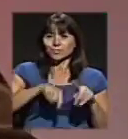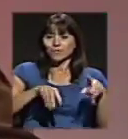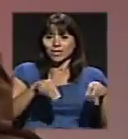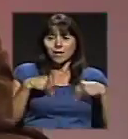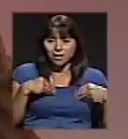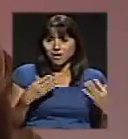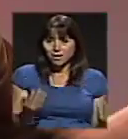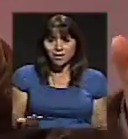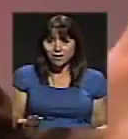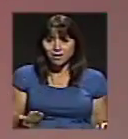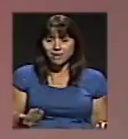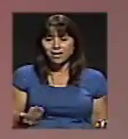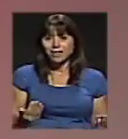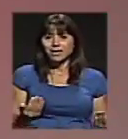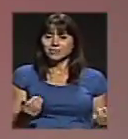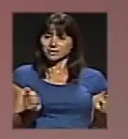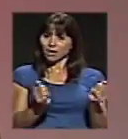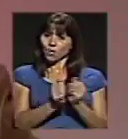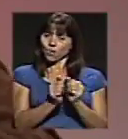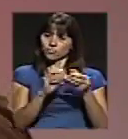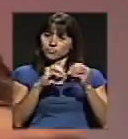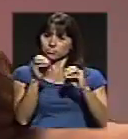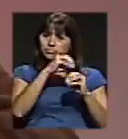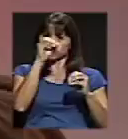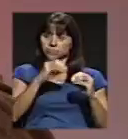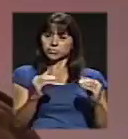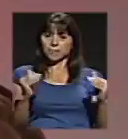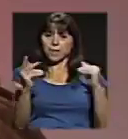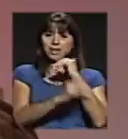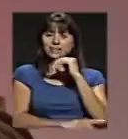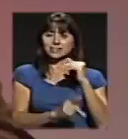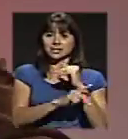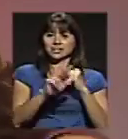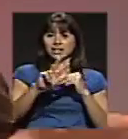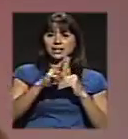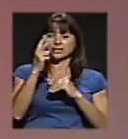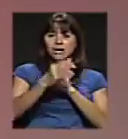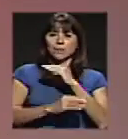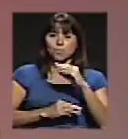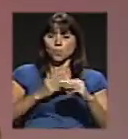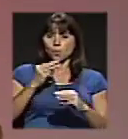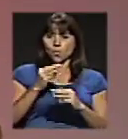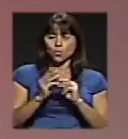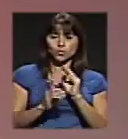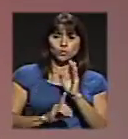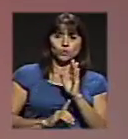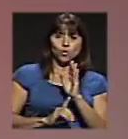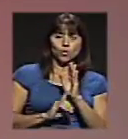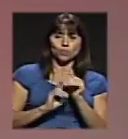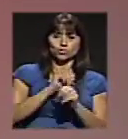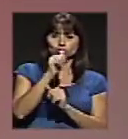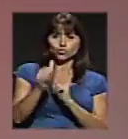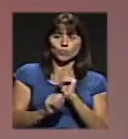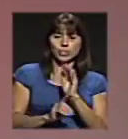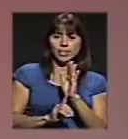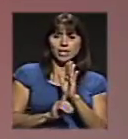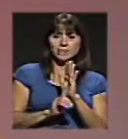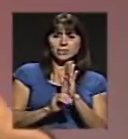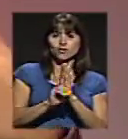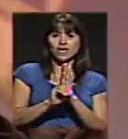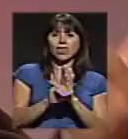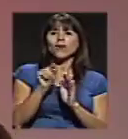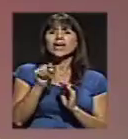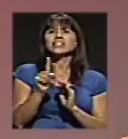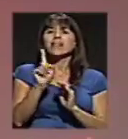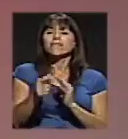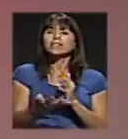límites de país del tercer mundo, de país subdesarrollado. Esa debe ser la prioridad. ¿Cómo le vamos a